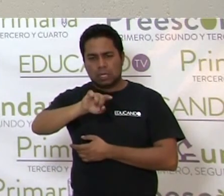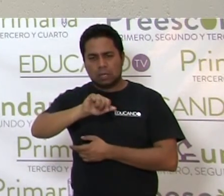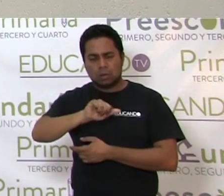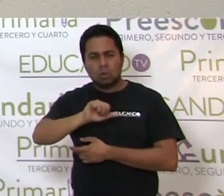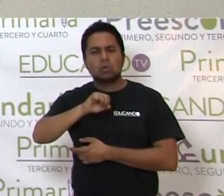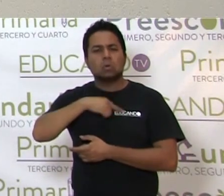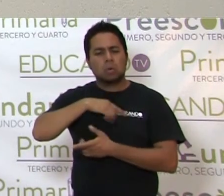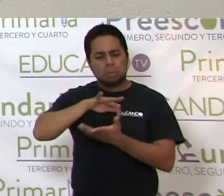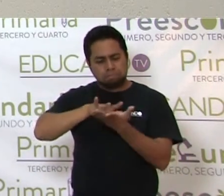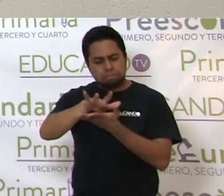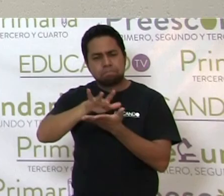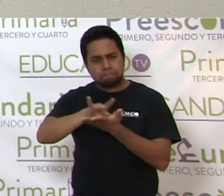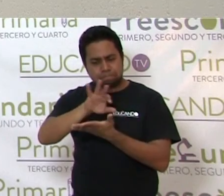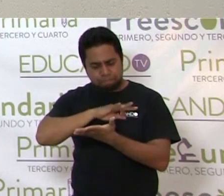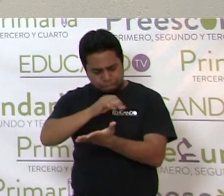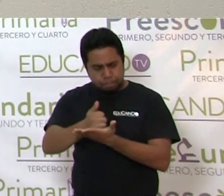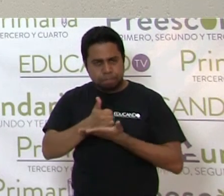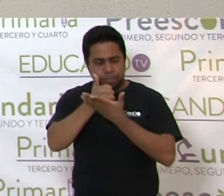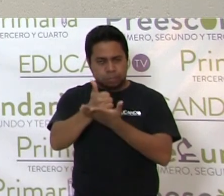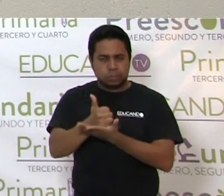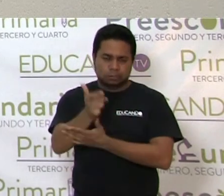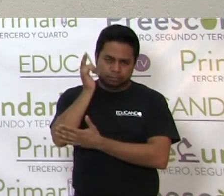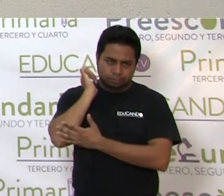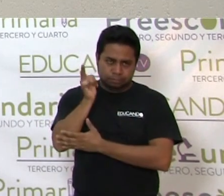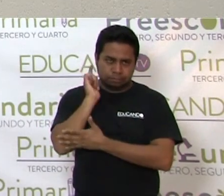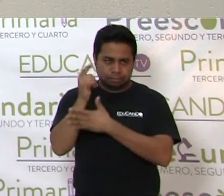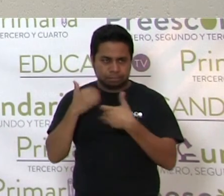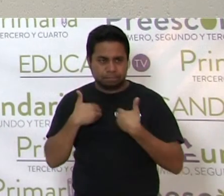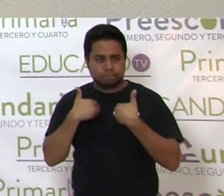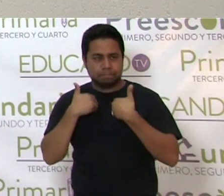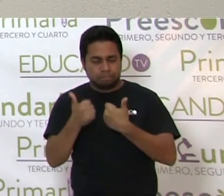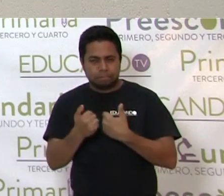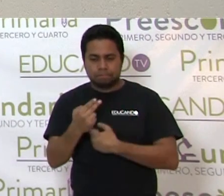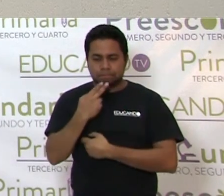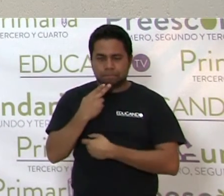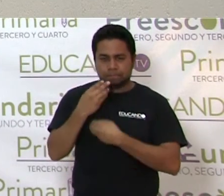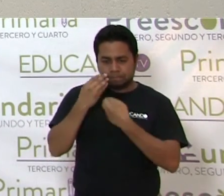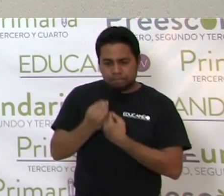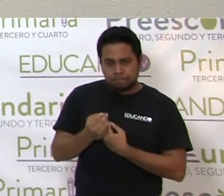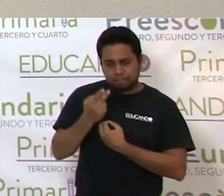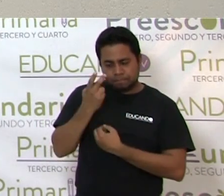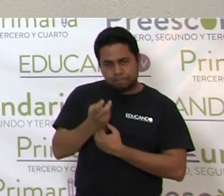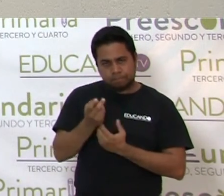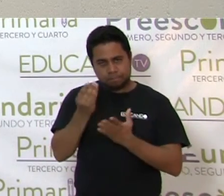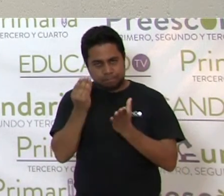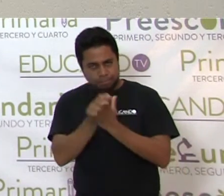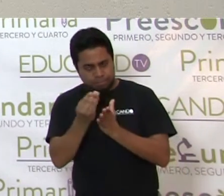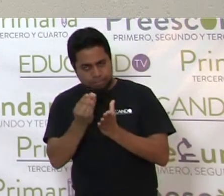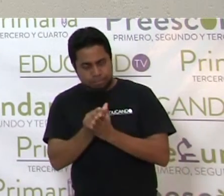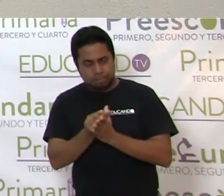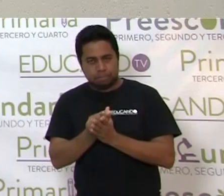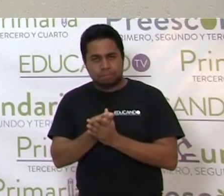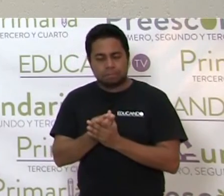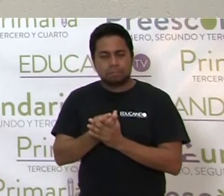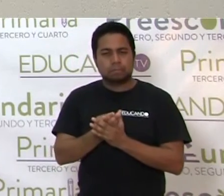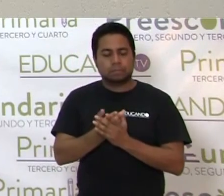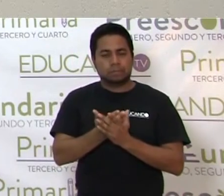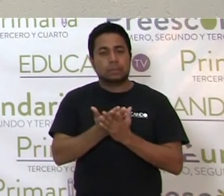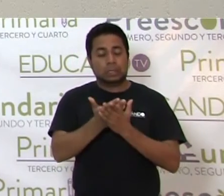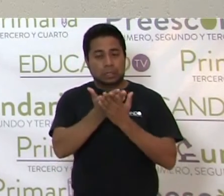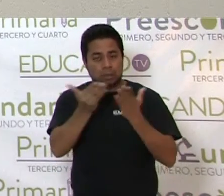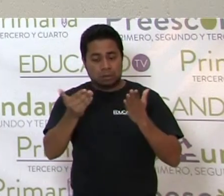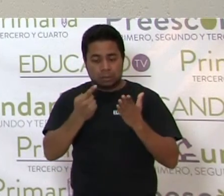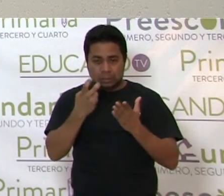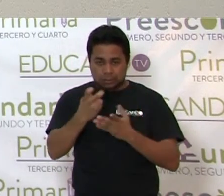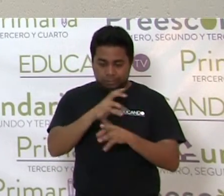Y pues espero que les haya servido mucho esta sesión. Y por mi parte,